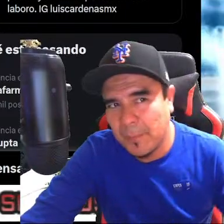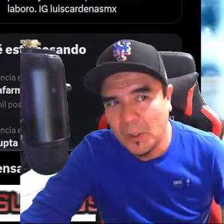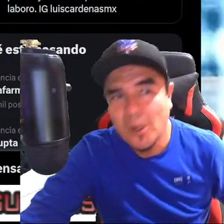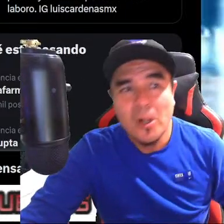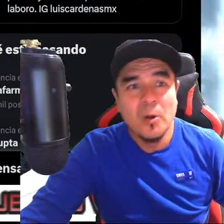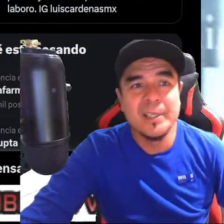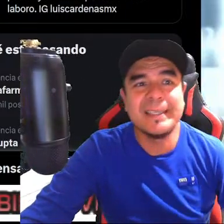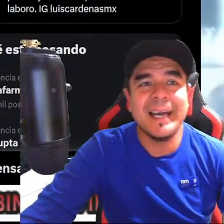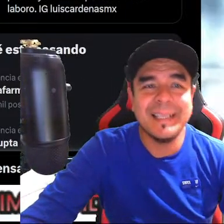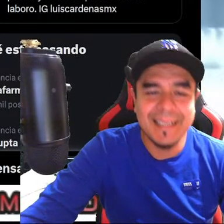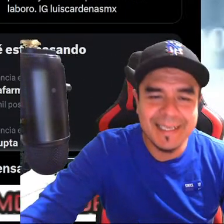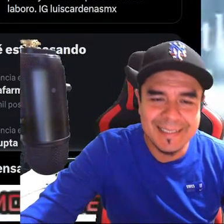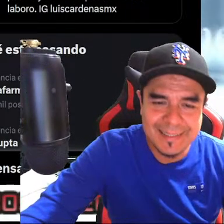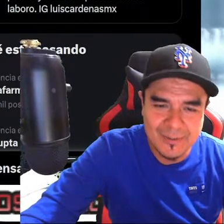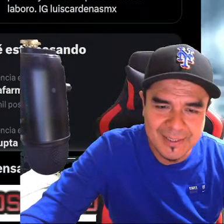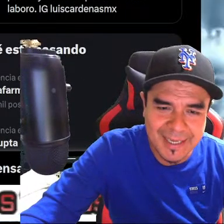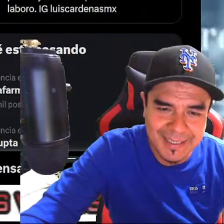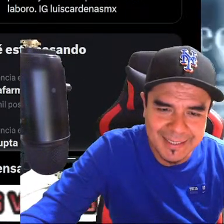por ejemplo,